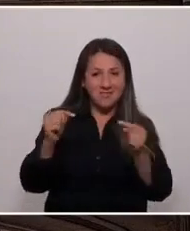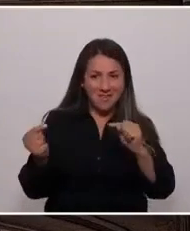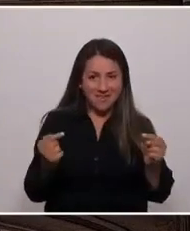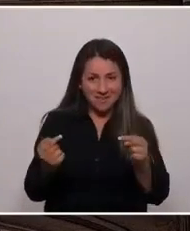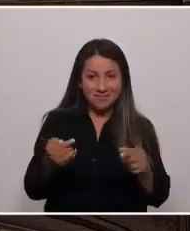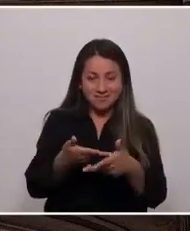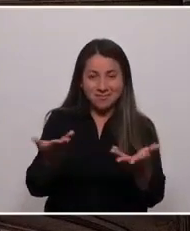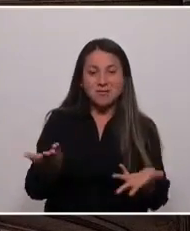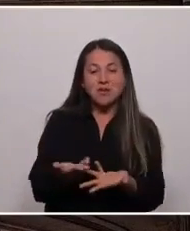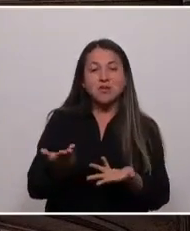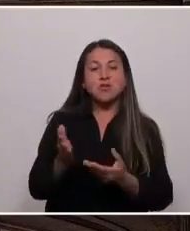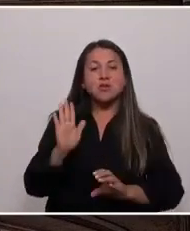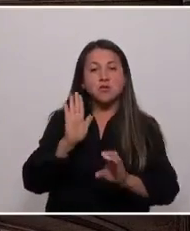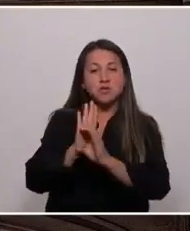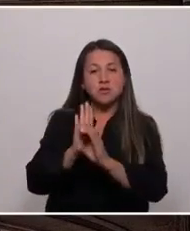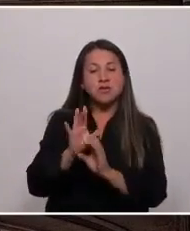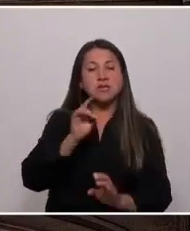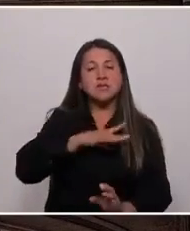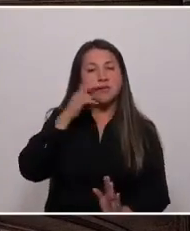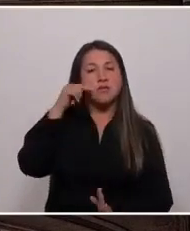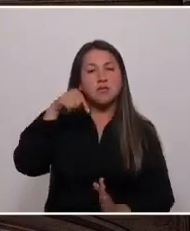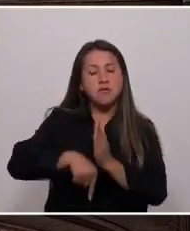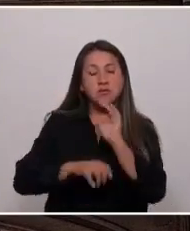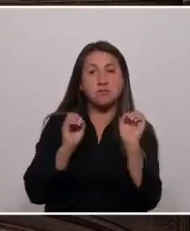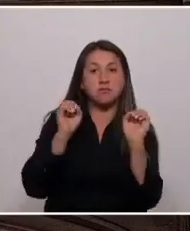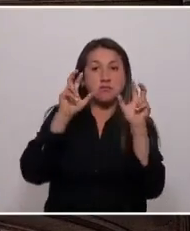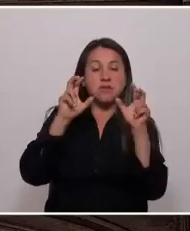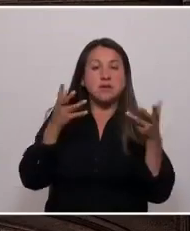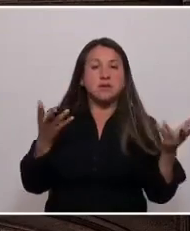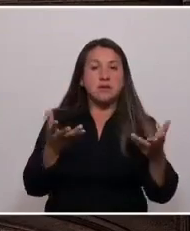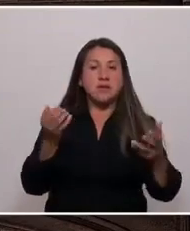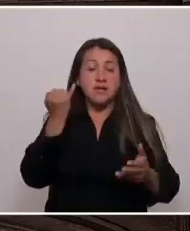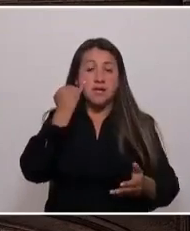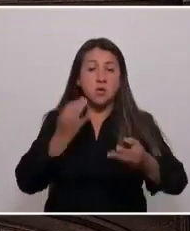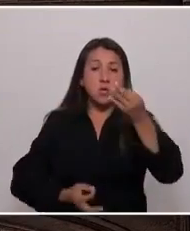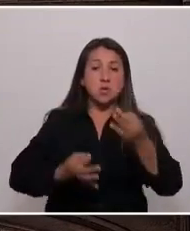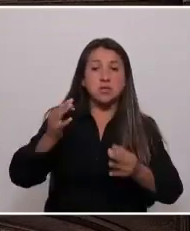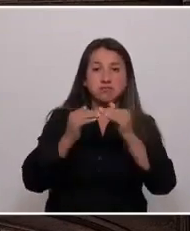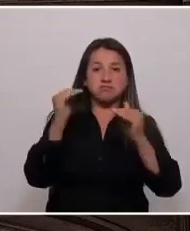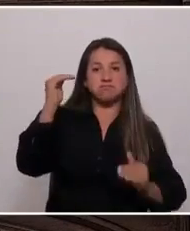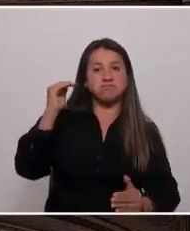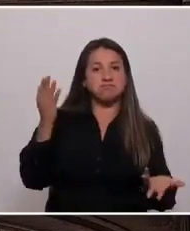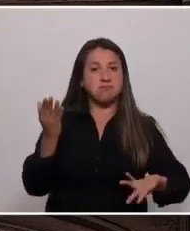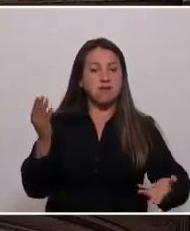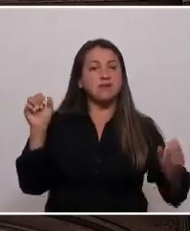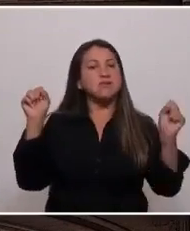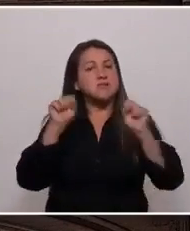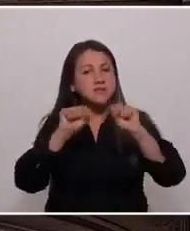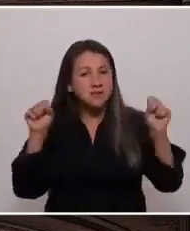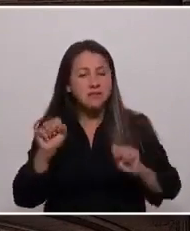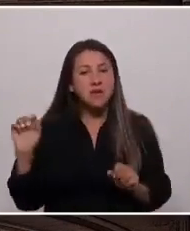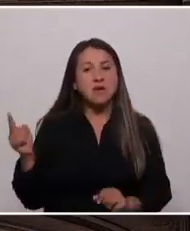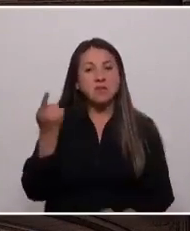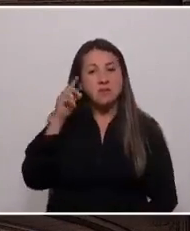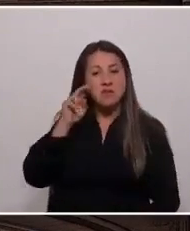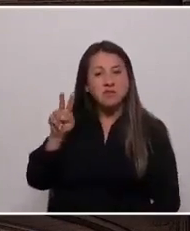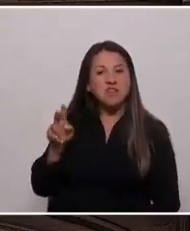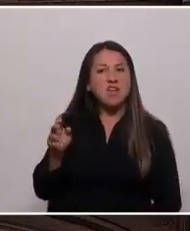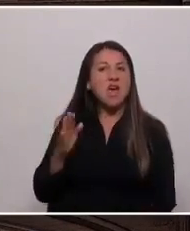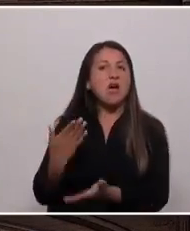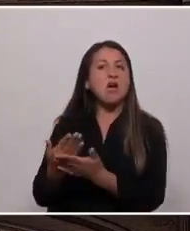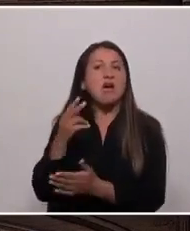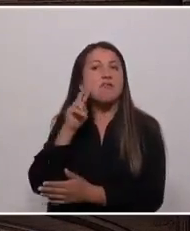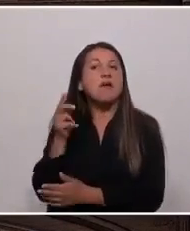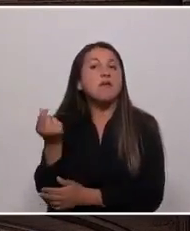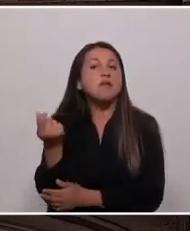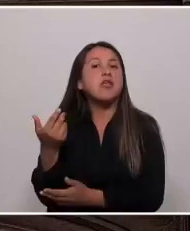por ese chile profundo que despertó para visibilizar las injusticias y desigualdades de un sistema que primero mira el bolsillo de nuestras familias para decir dónde